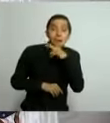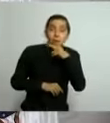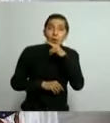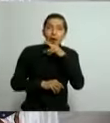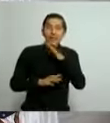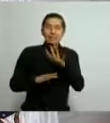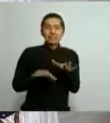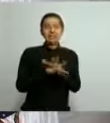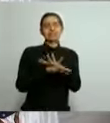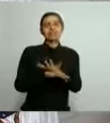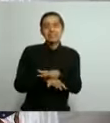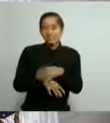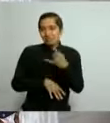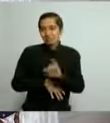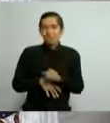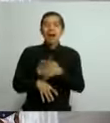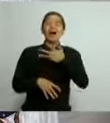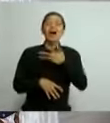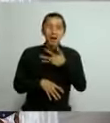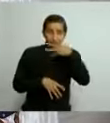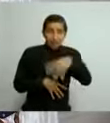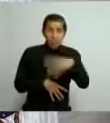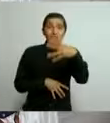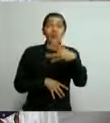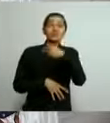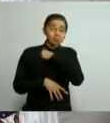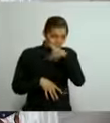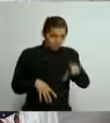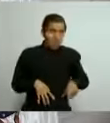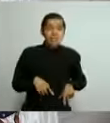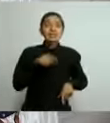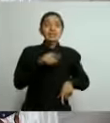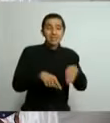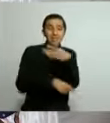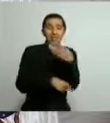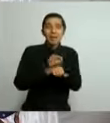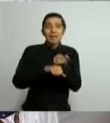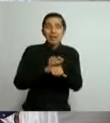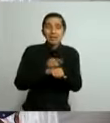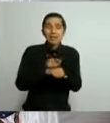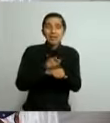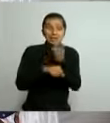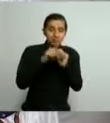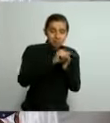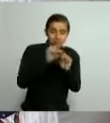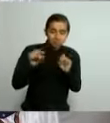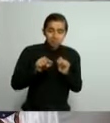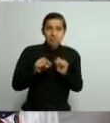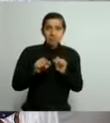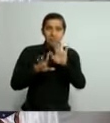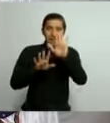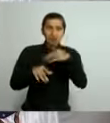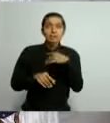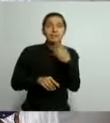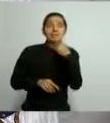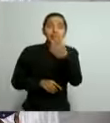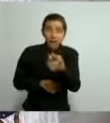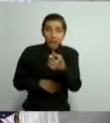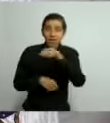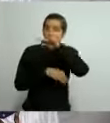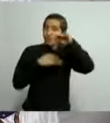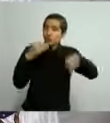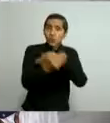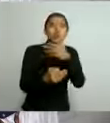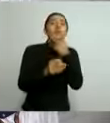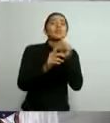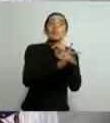Por lo que en total ahora tenemos 14 municipios en esta condición. Dicho lo anterior, a todas y a todos